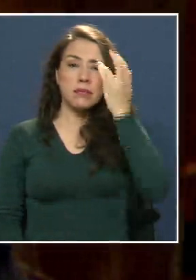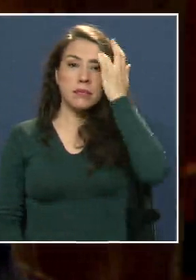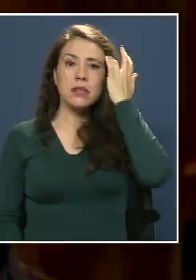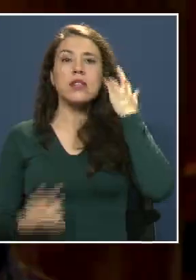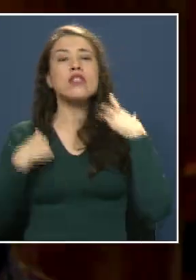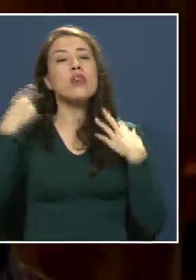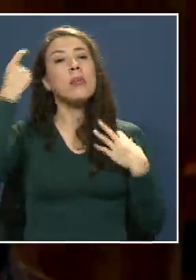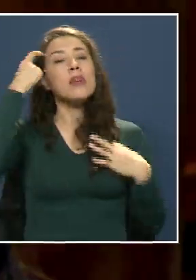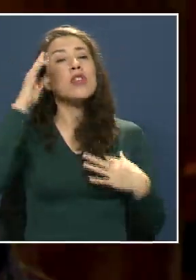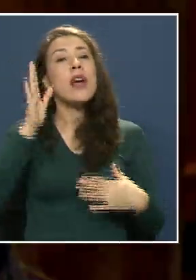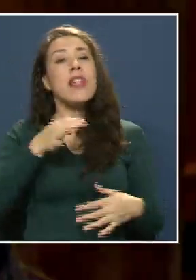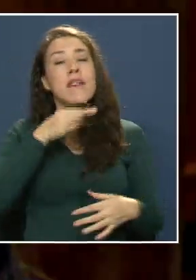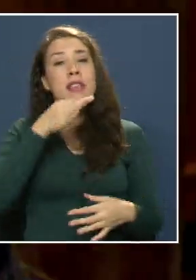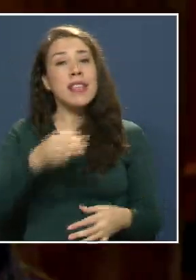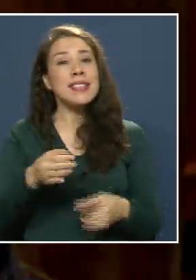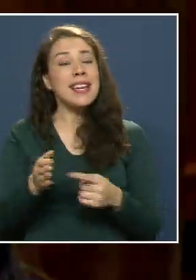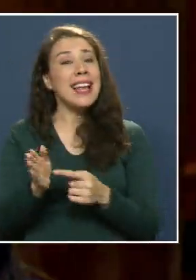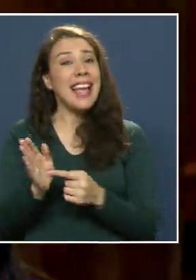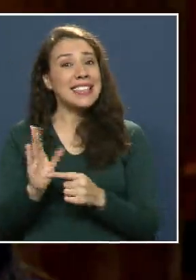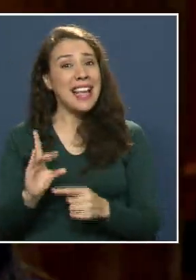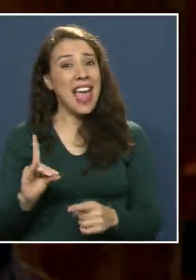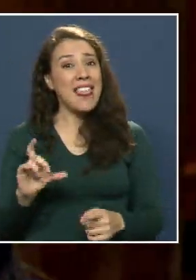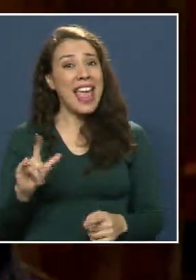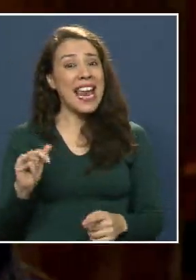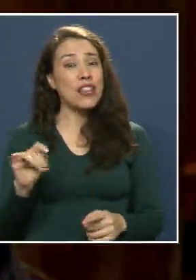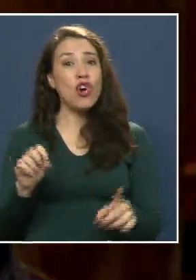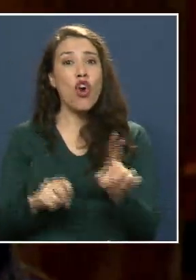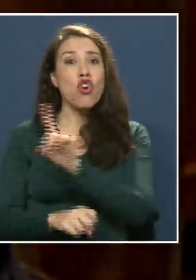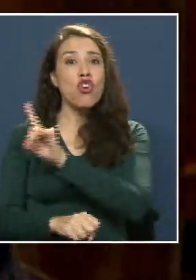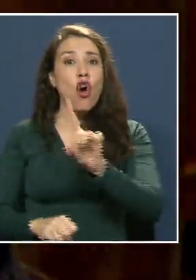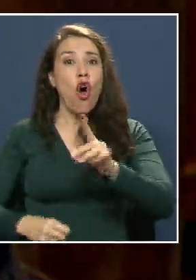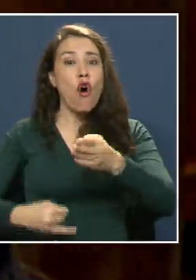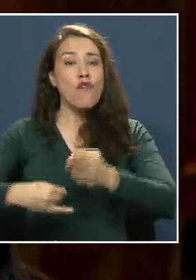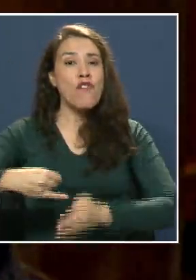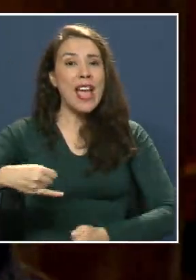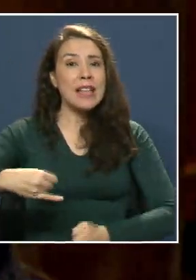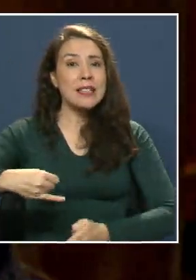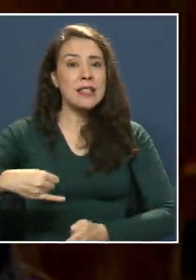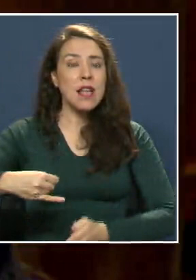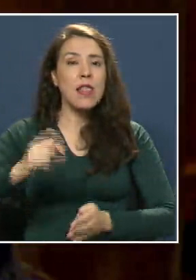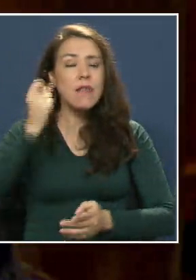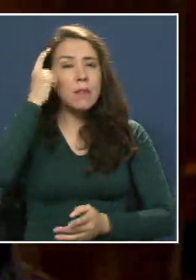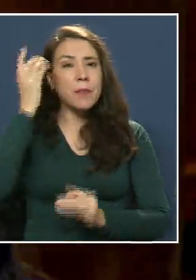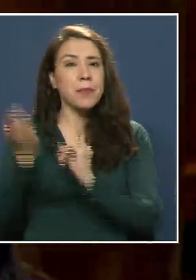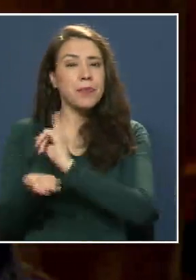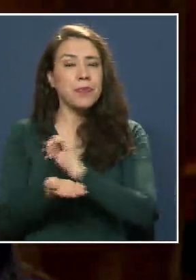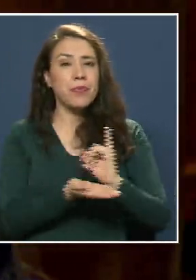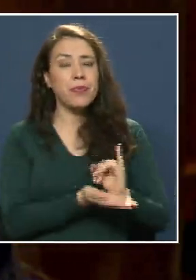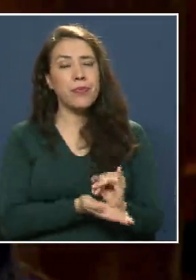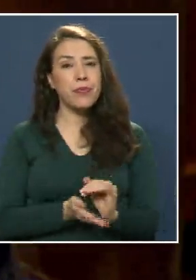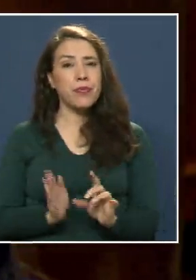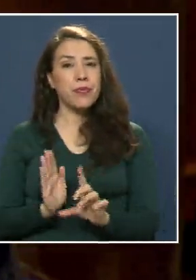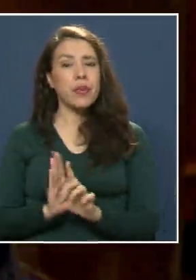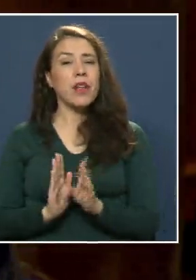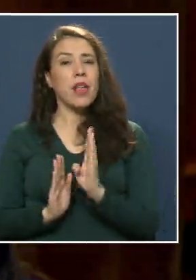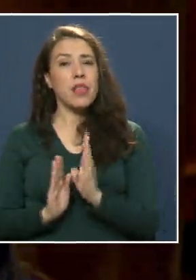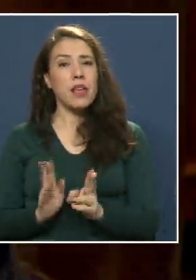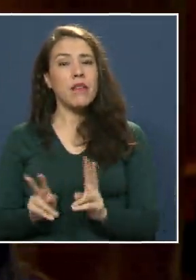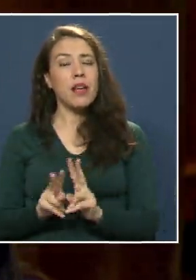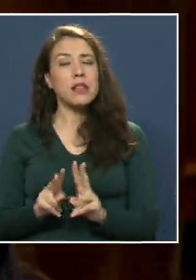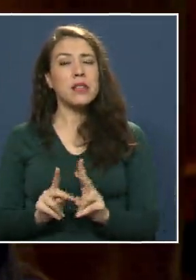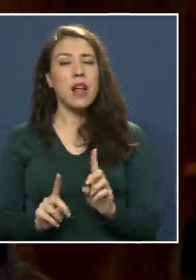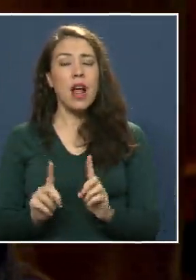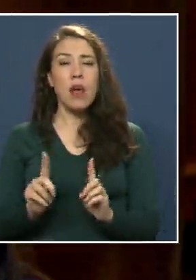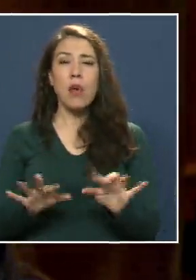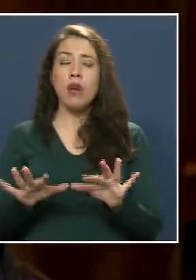debemos declararlos imprescriptibles. Debemos comprender que las instituciones jurídicas deben hacer